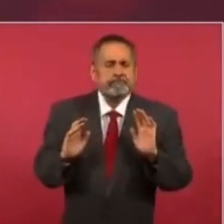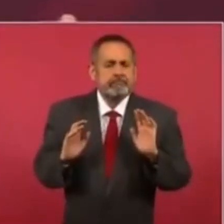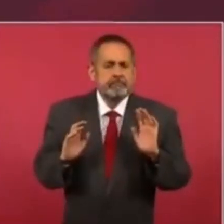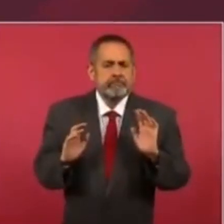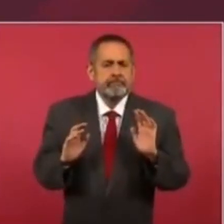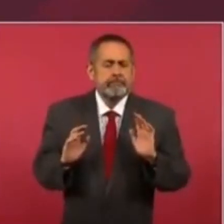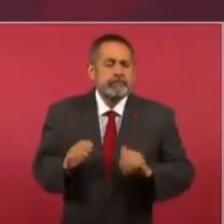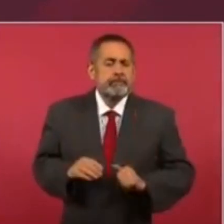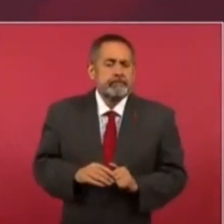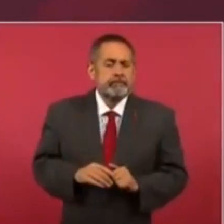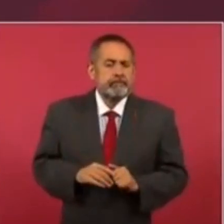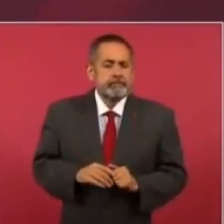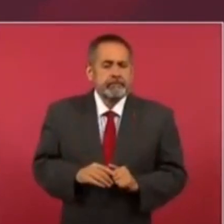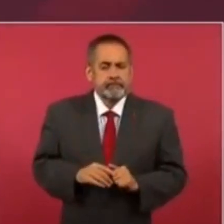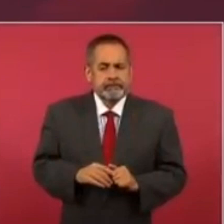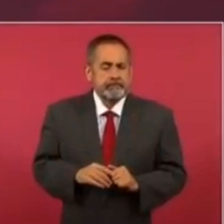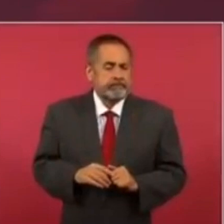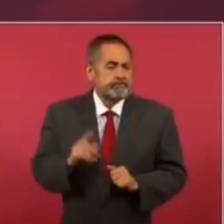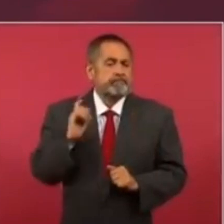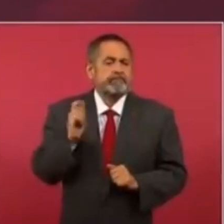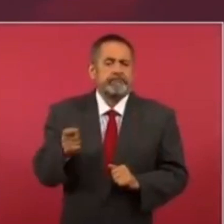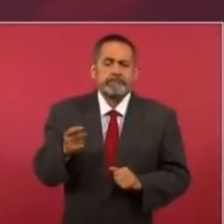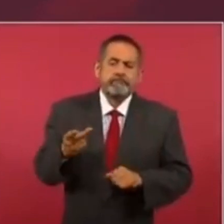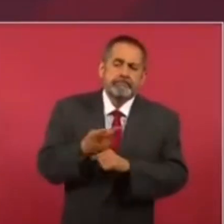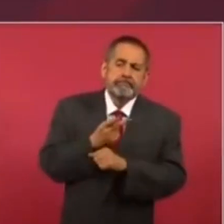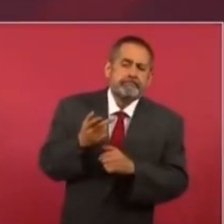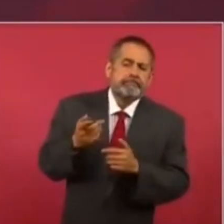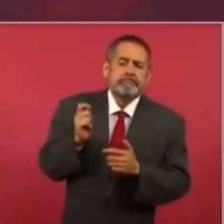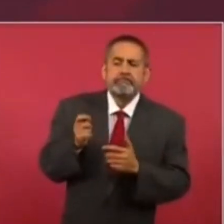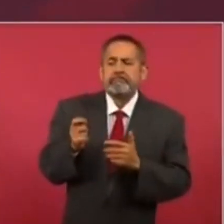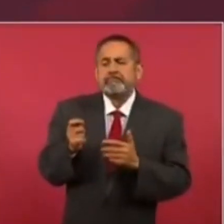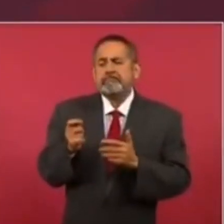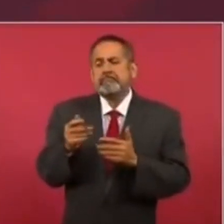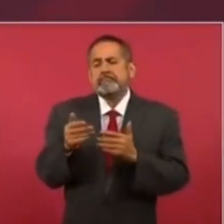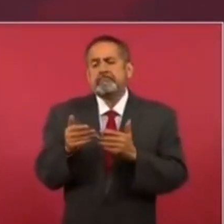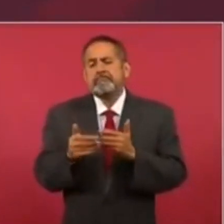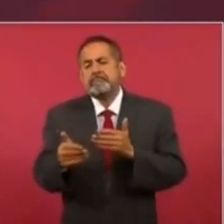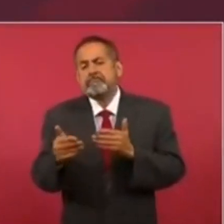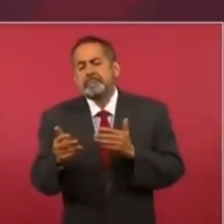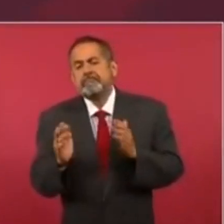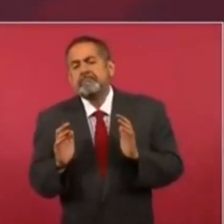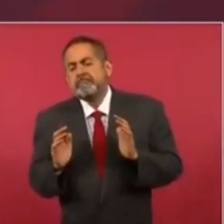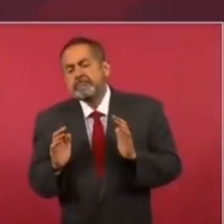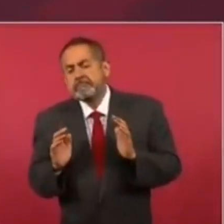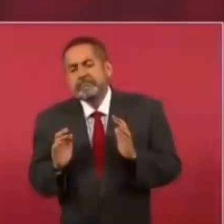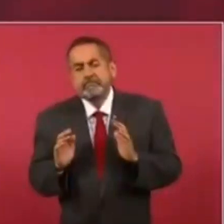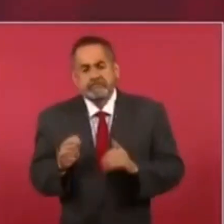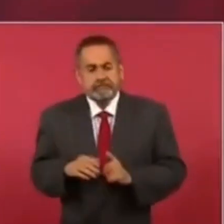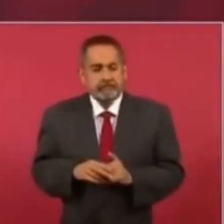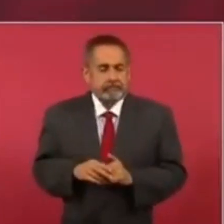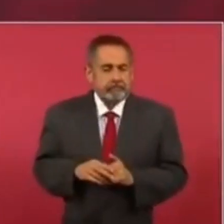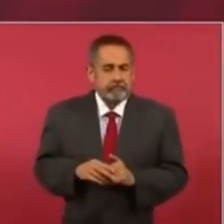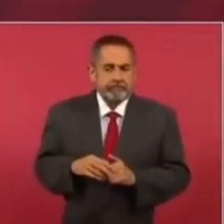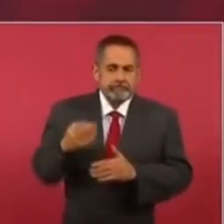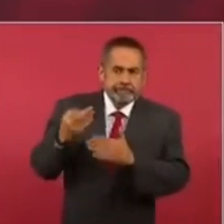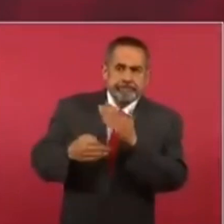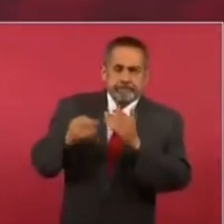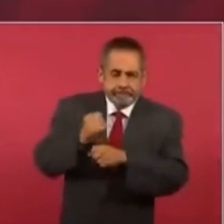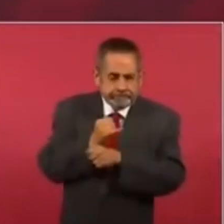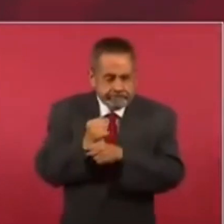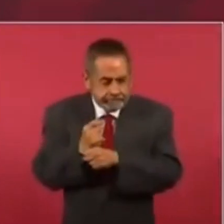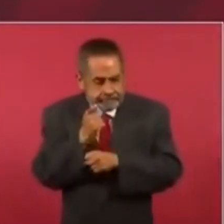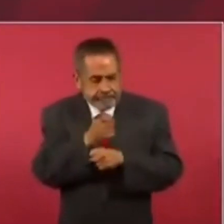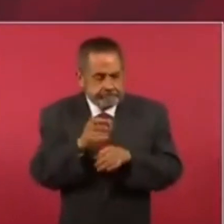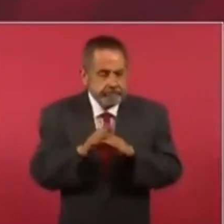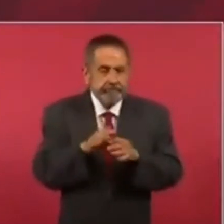qué es lo que está de por medio, cuál es